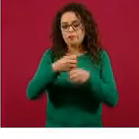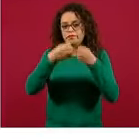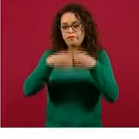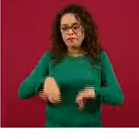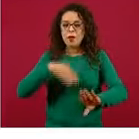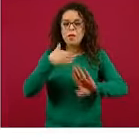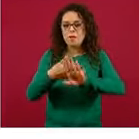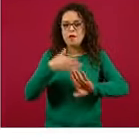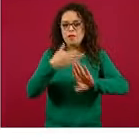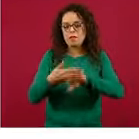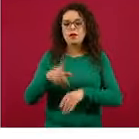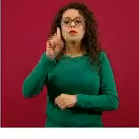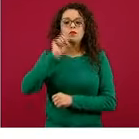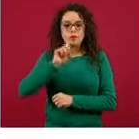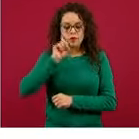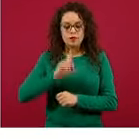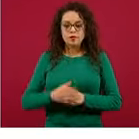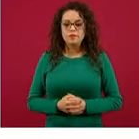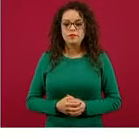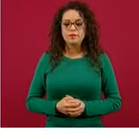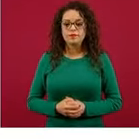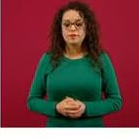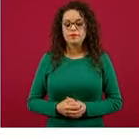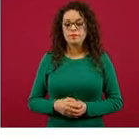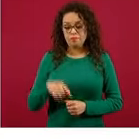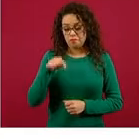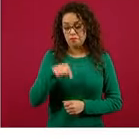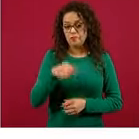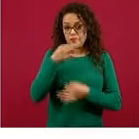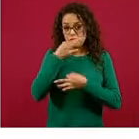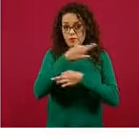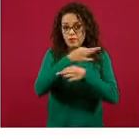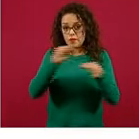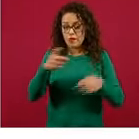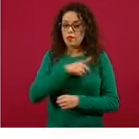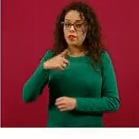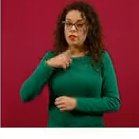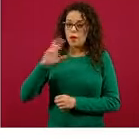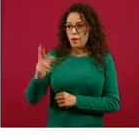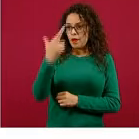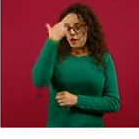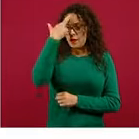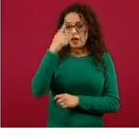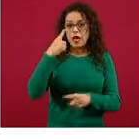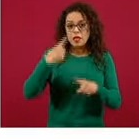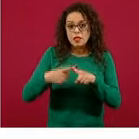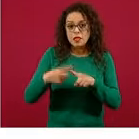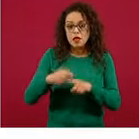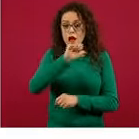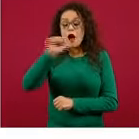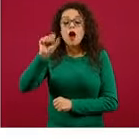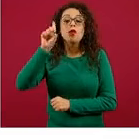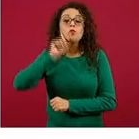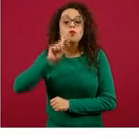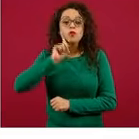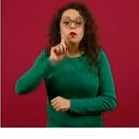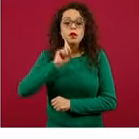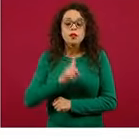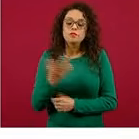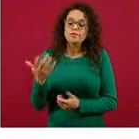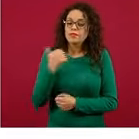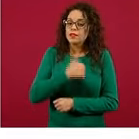el mensaje es preventivo. Queremos recordarle a todas las mujeres que lamentablemente han sido o en su